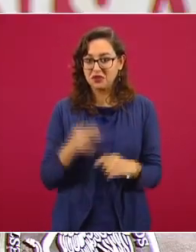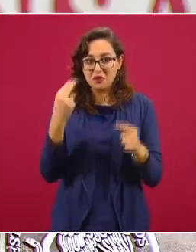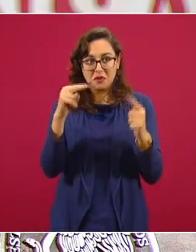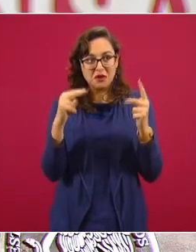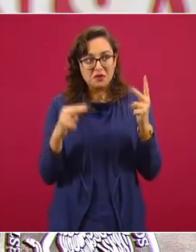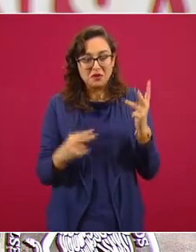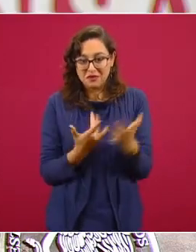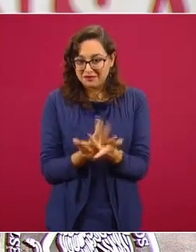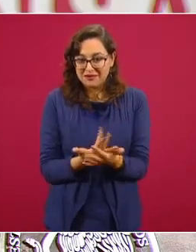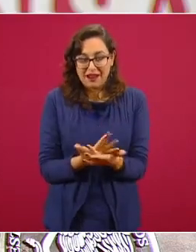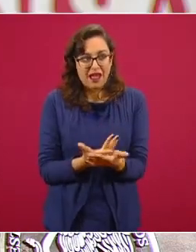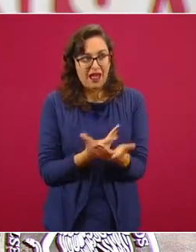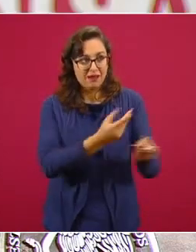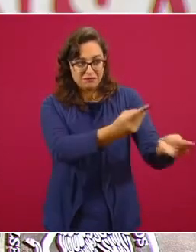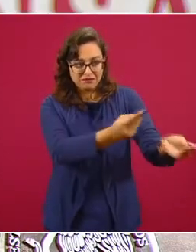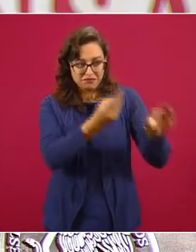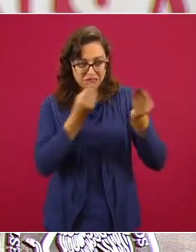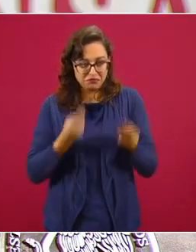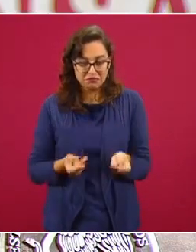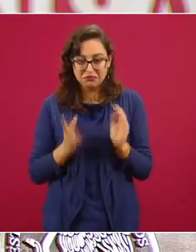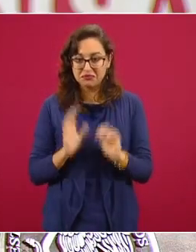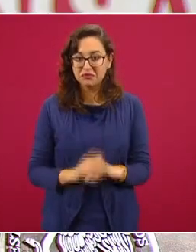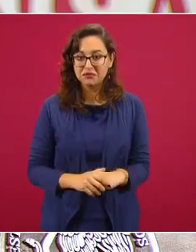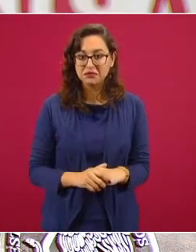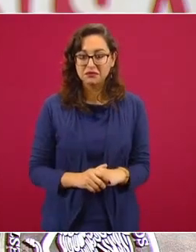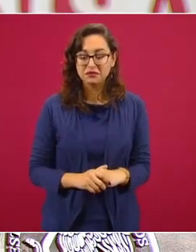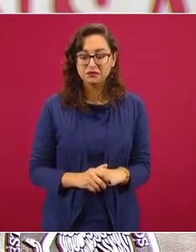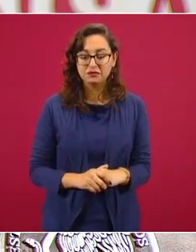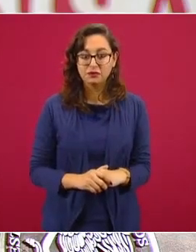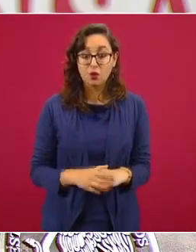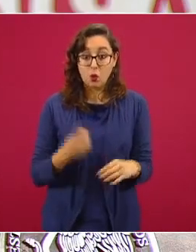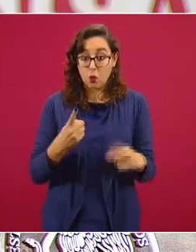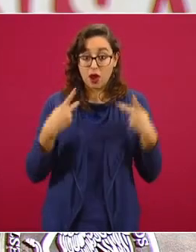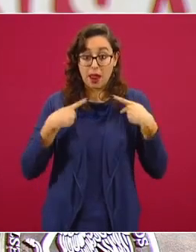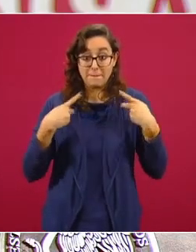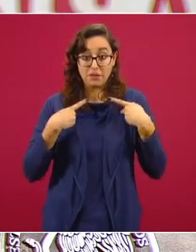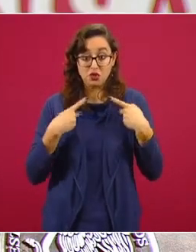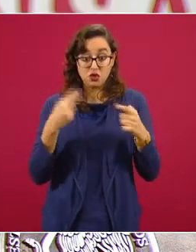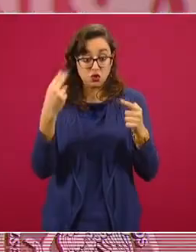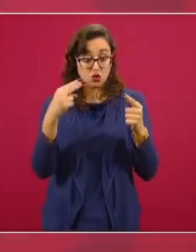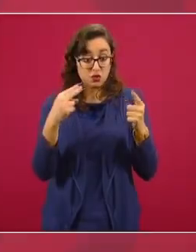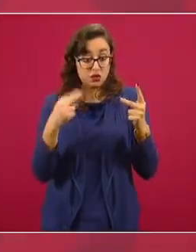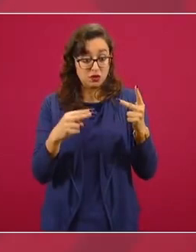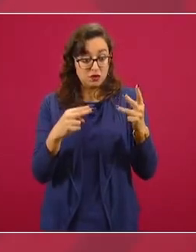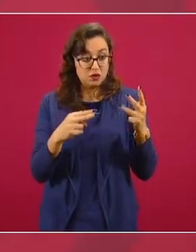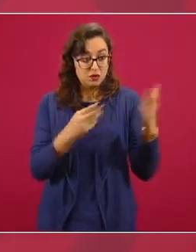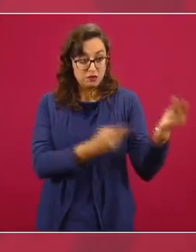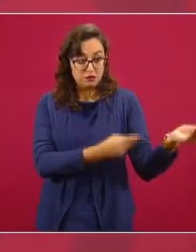señalado y se le demuestra de que participó